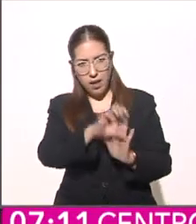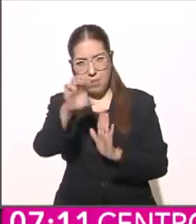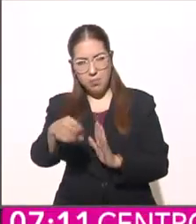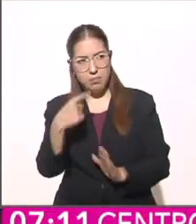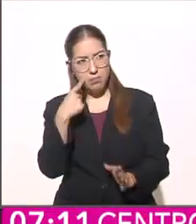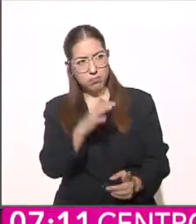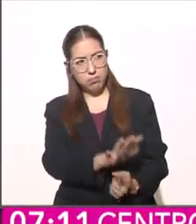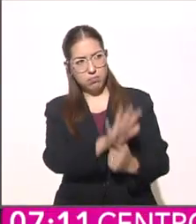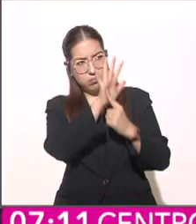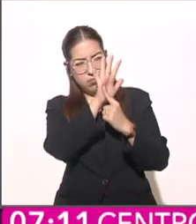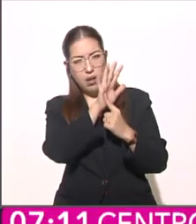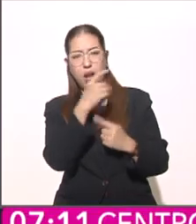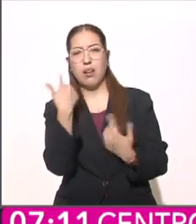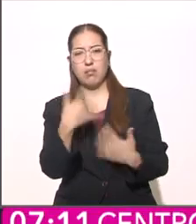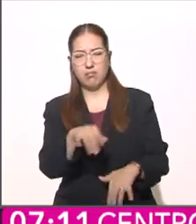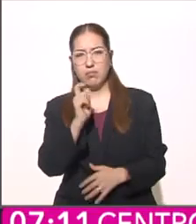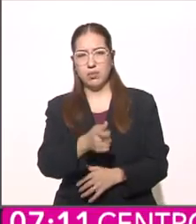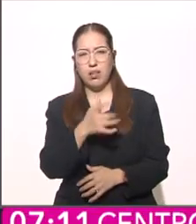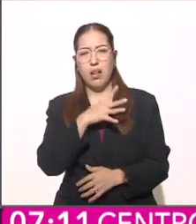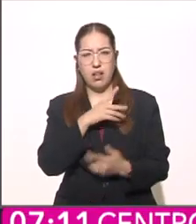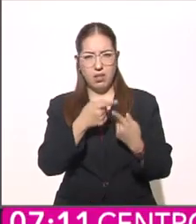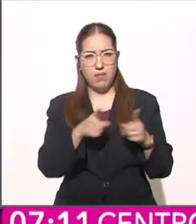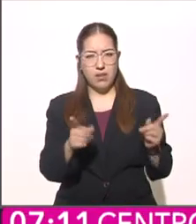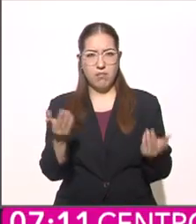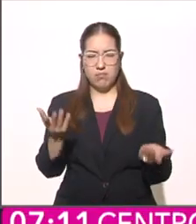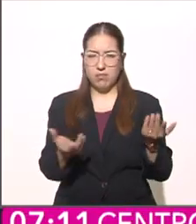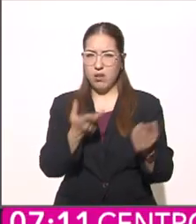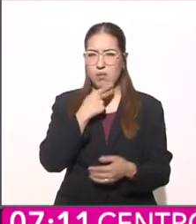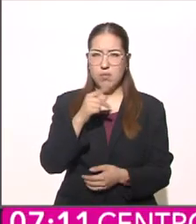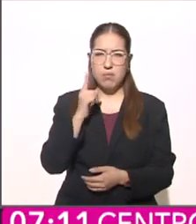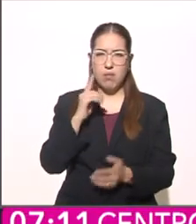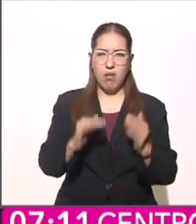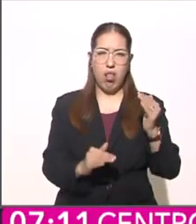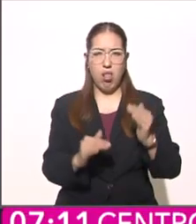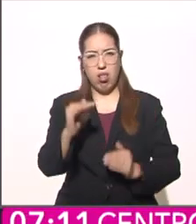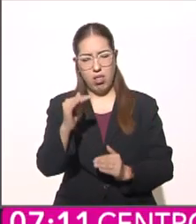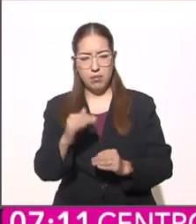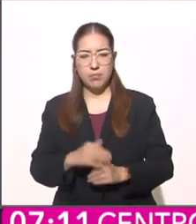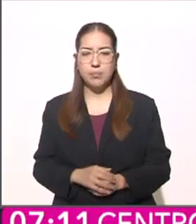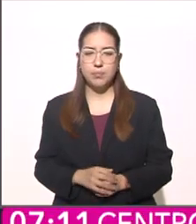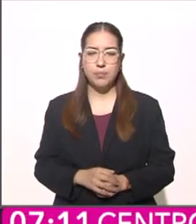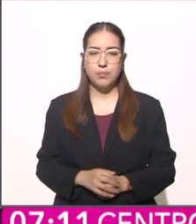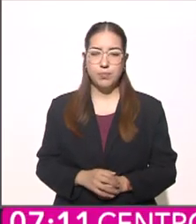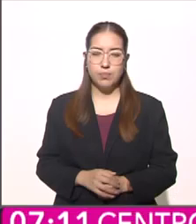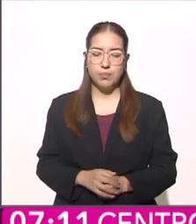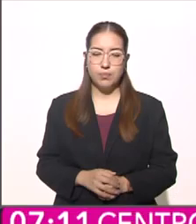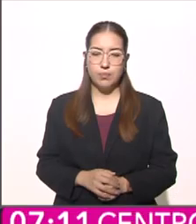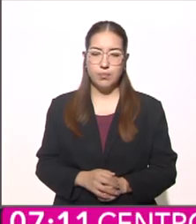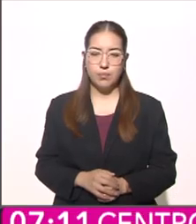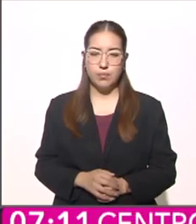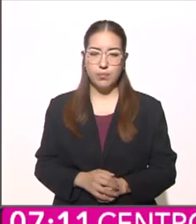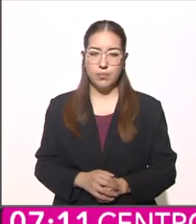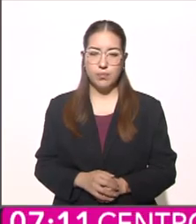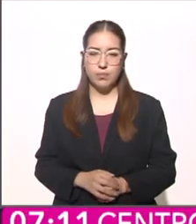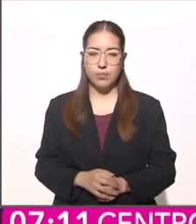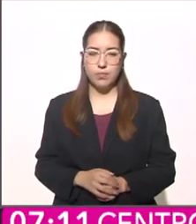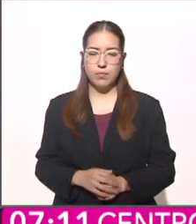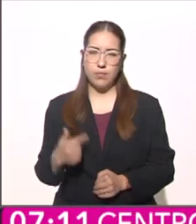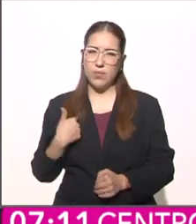una honda diferencia social entre el hombre y la mujer, por razones que entonces se me